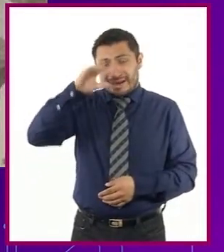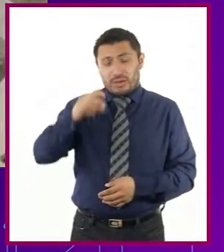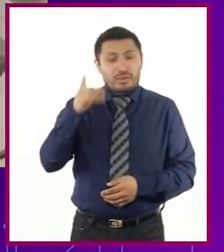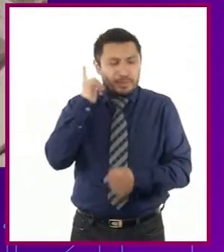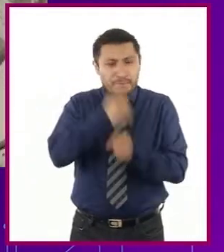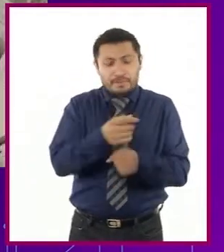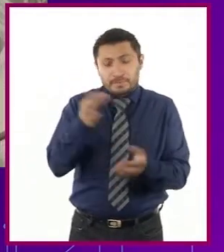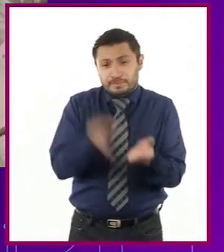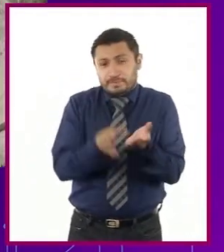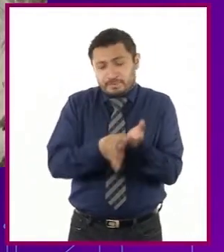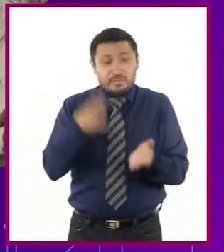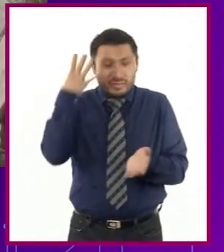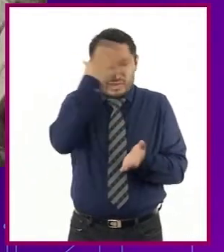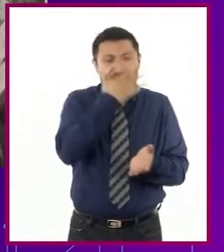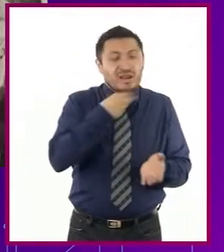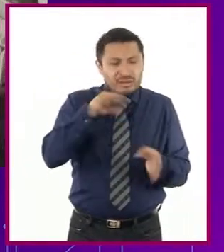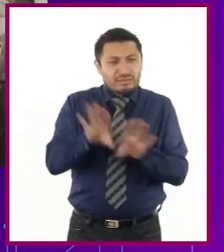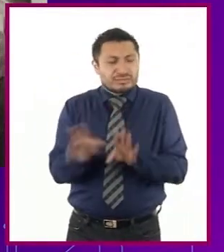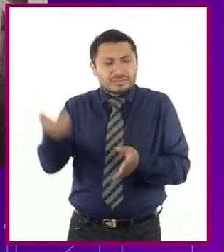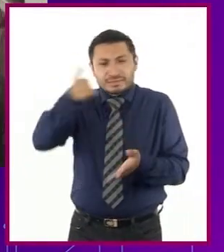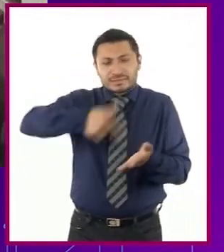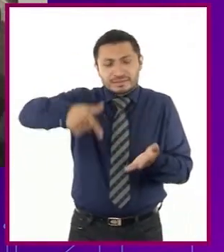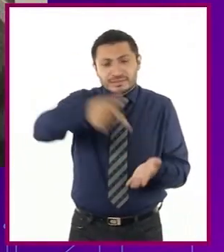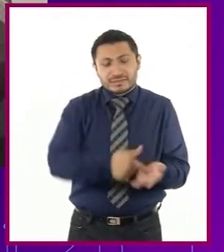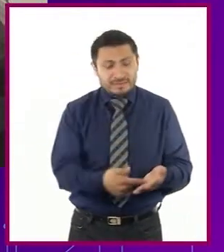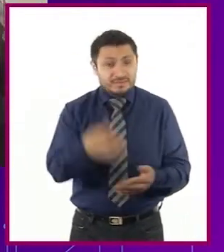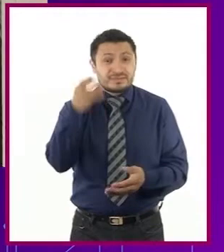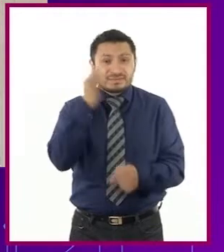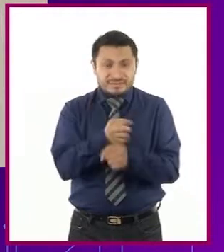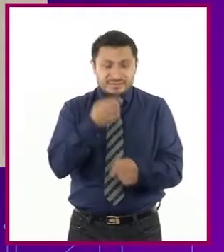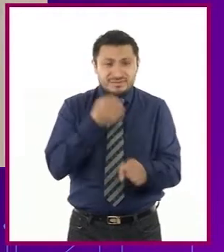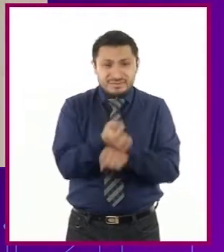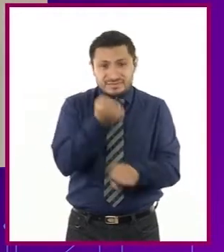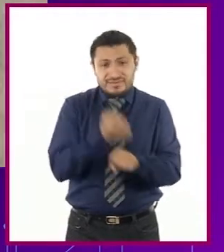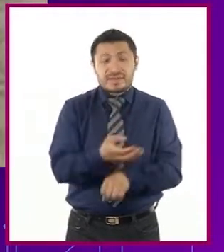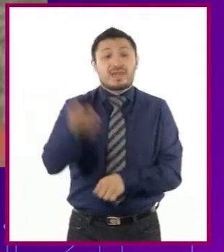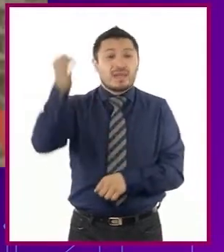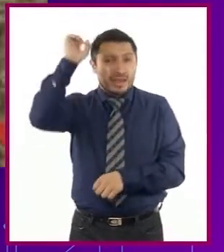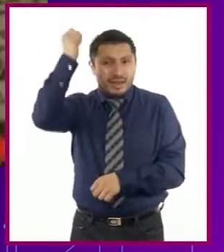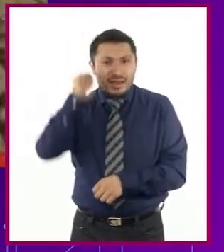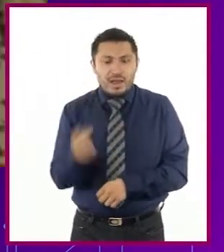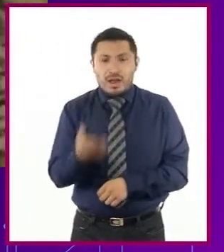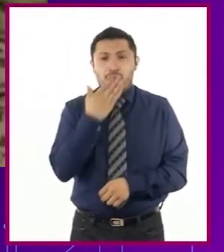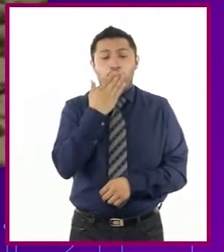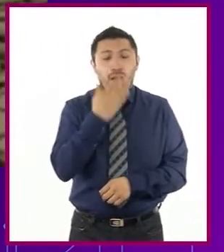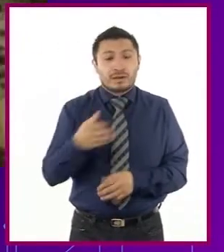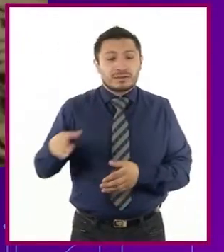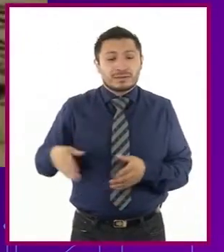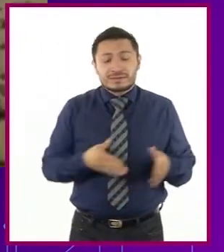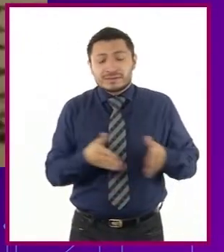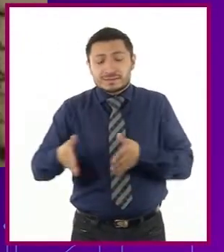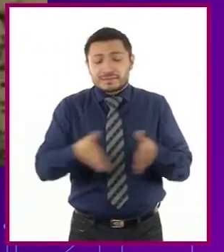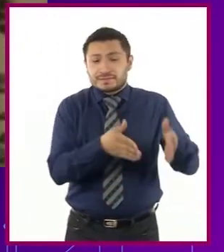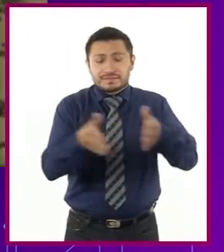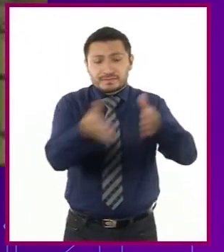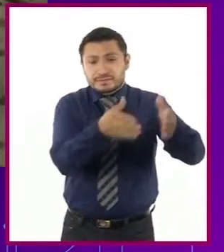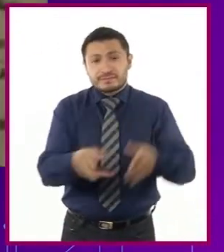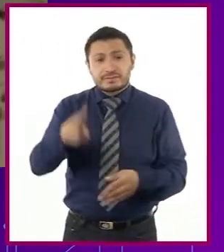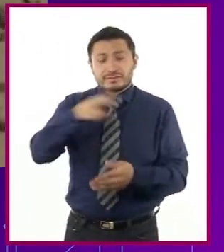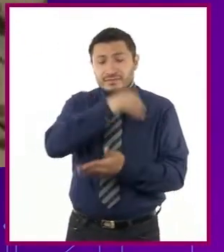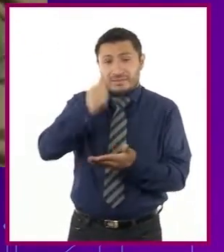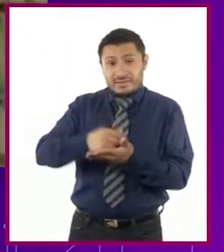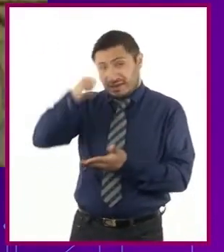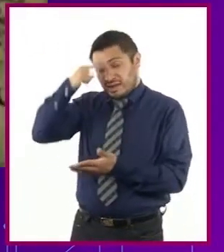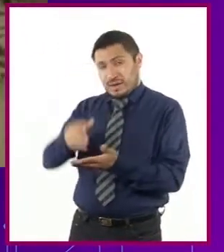metales preciosos ubicados hacia los actuales estados de Sinaloa y Sonora, trazaron una ruta que partía del Valle de